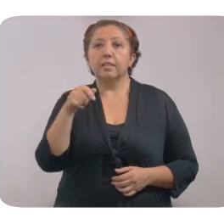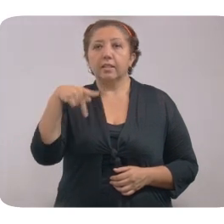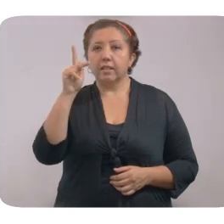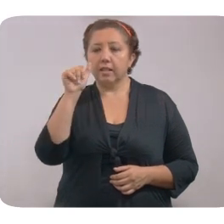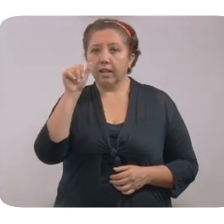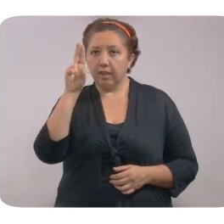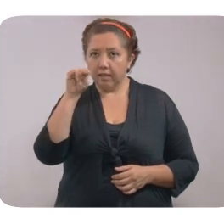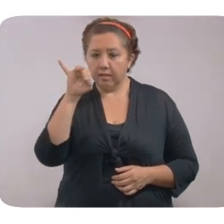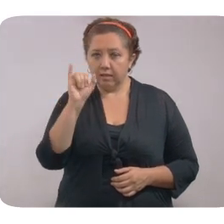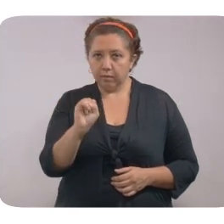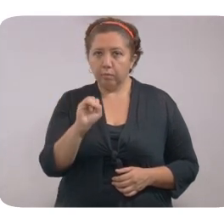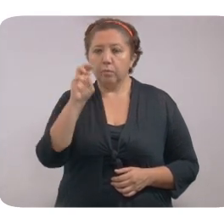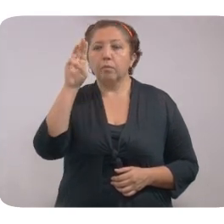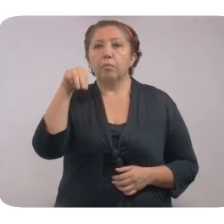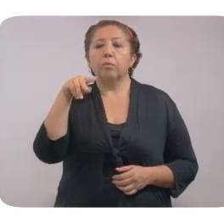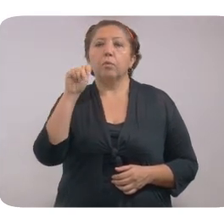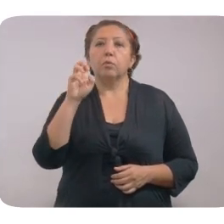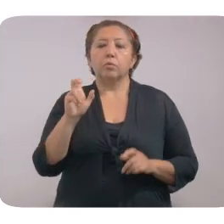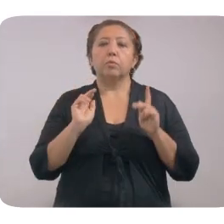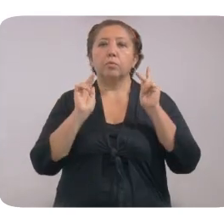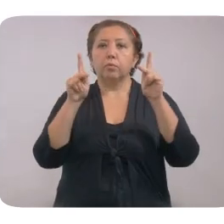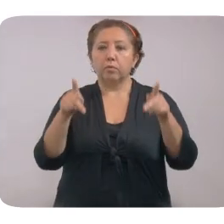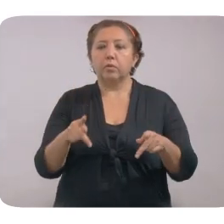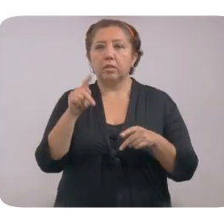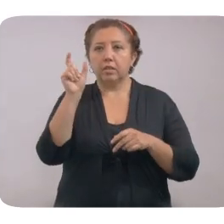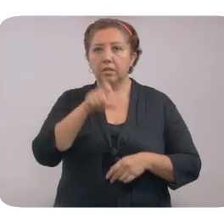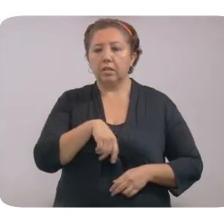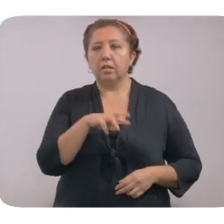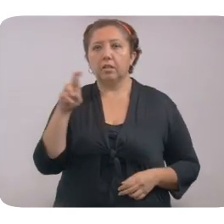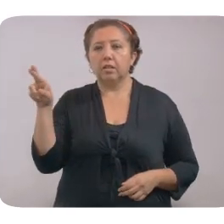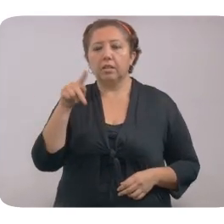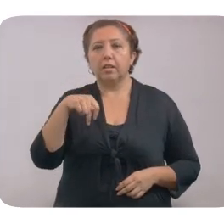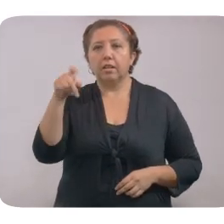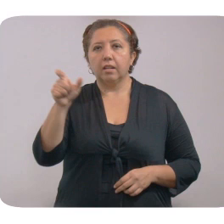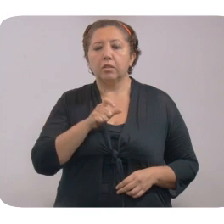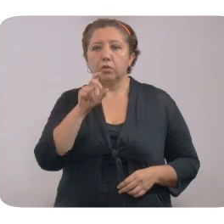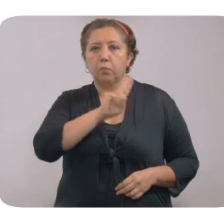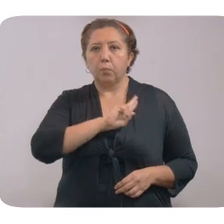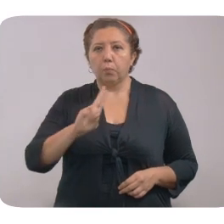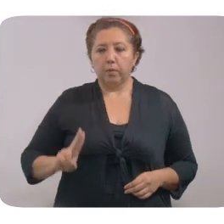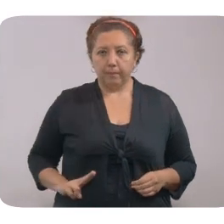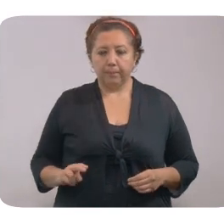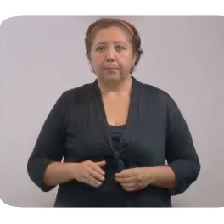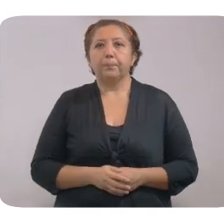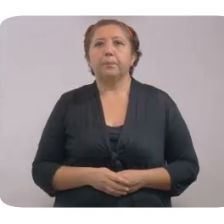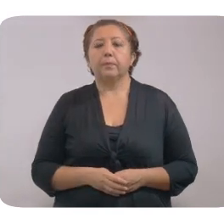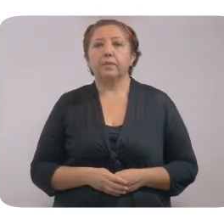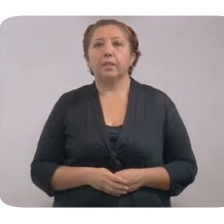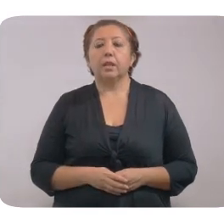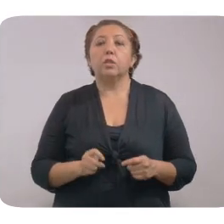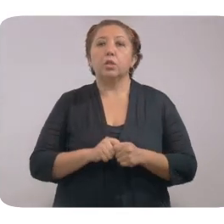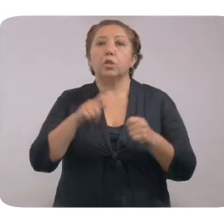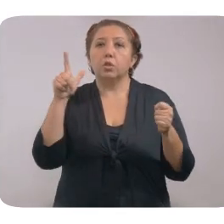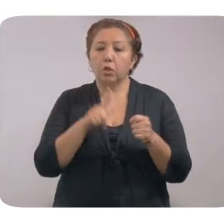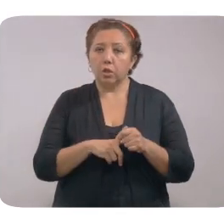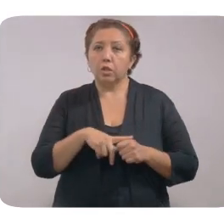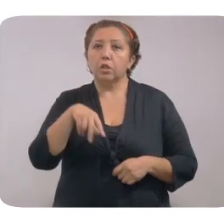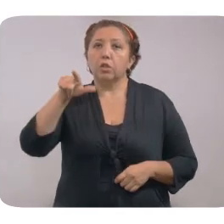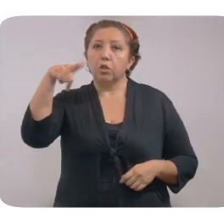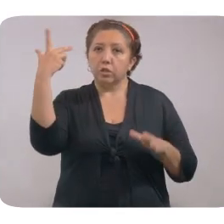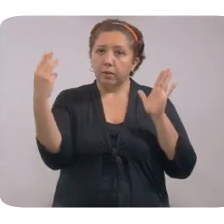Canacín, Motul, Peto, Progreso, Quintana Roo, Tecash, Humán y Yaxcabá. En total, ya